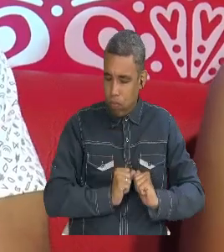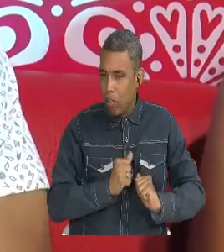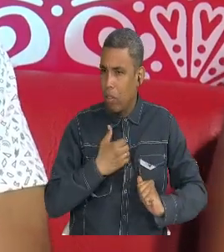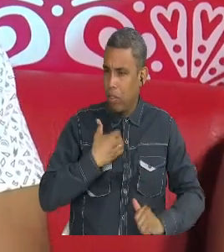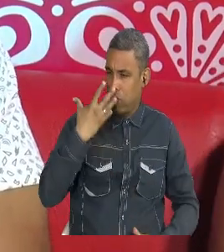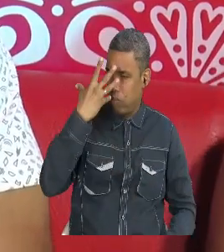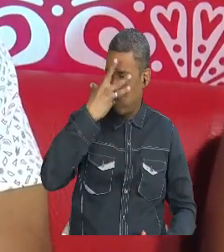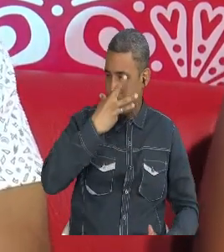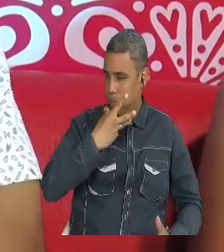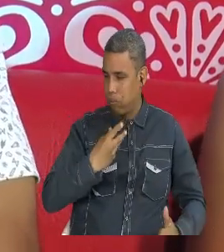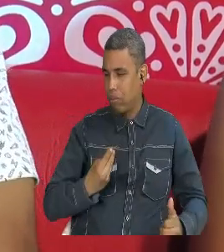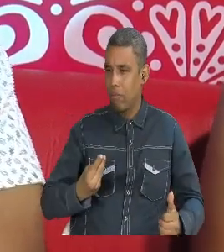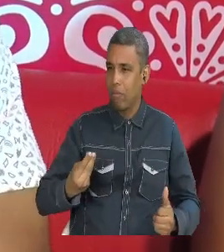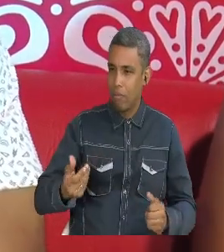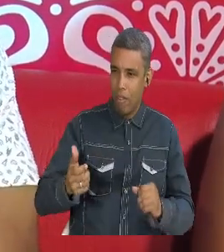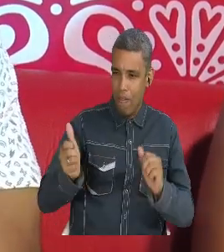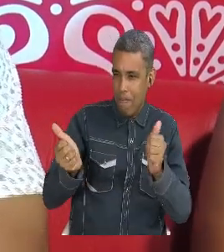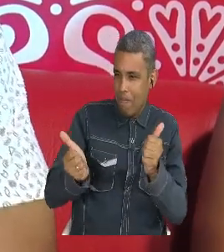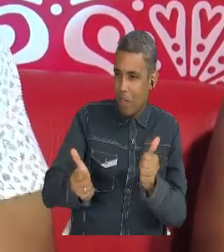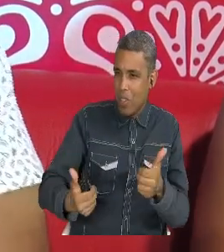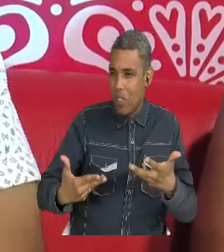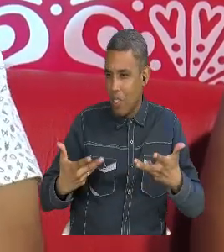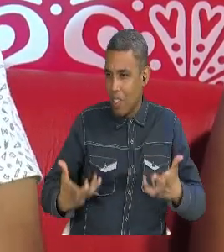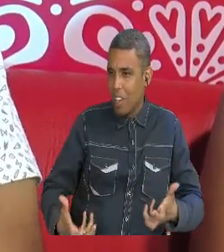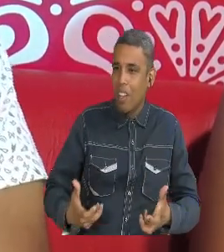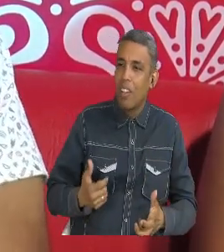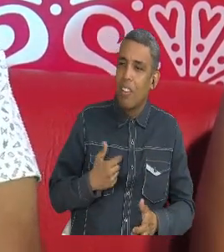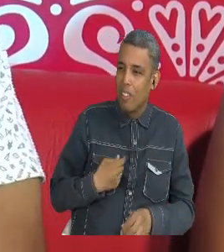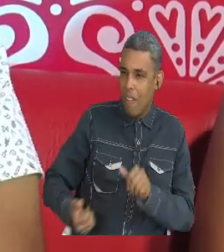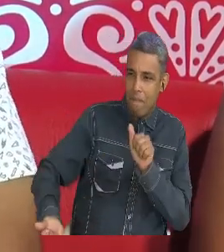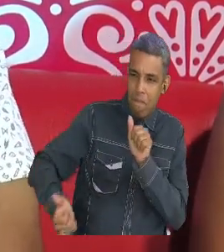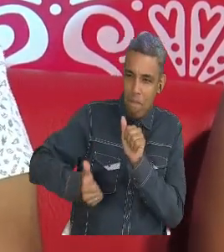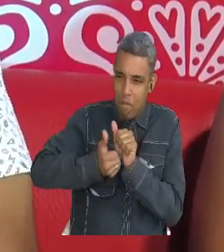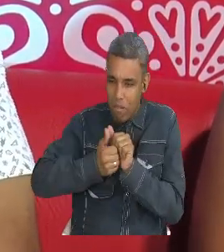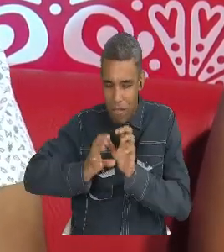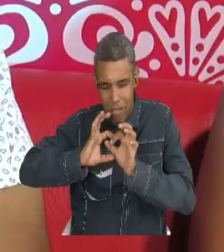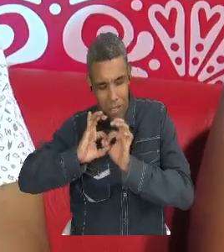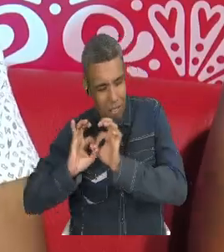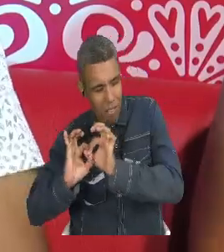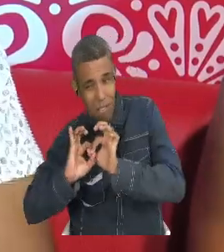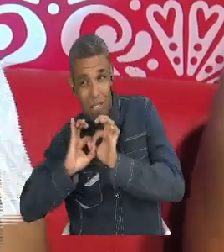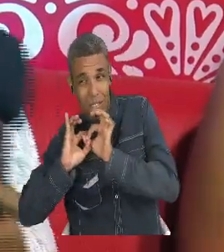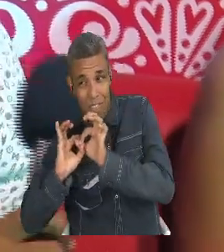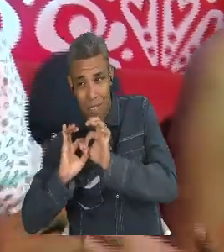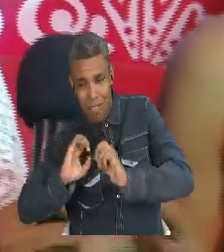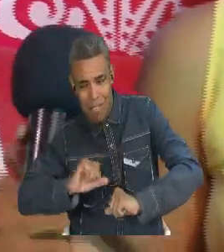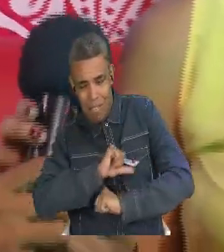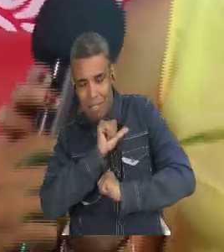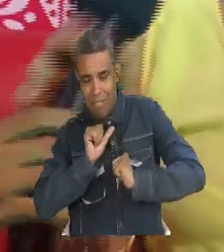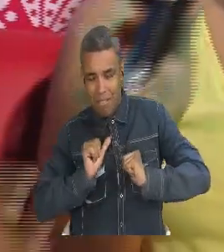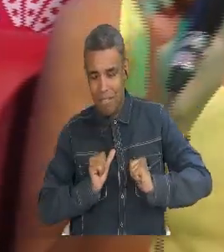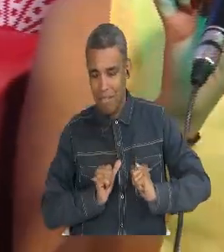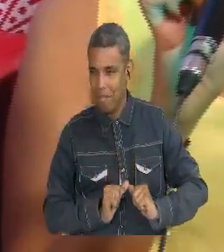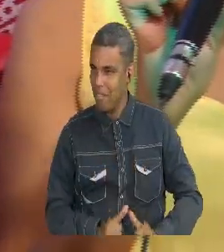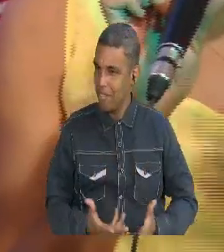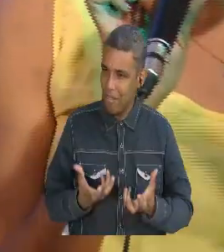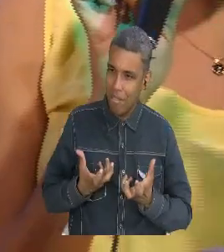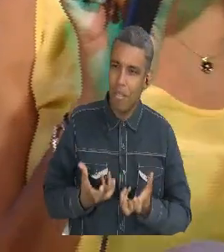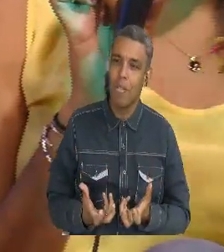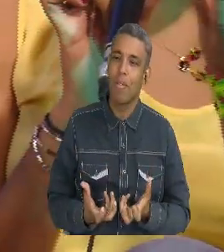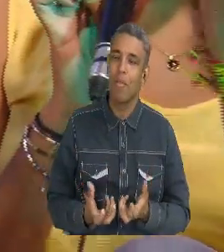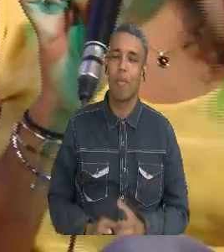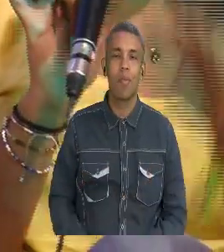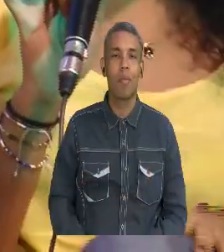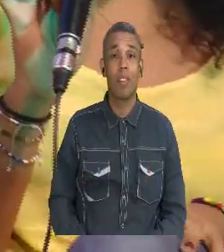de verdad, y quiero estar por siempre cerca, para no dejarte de amar, más o menos. Oye, pero